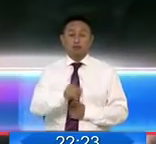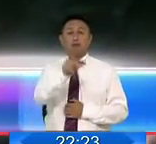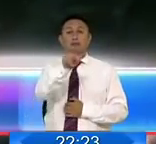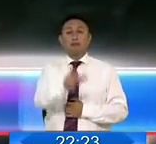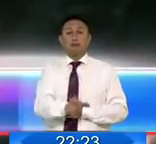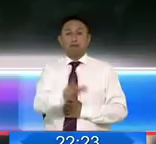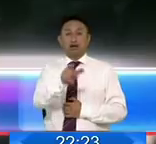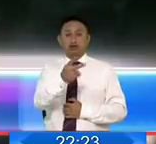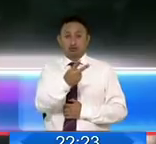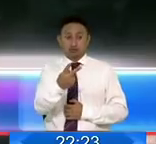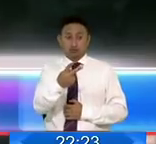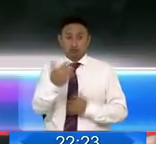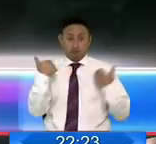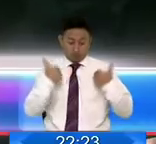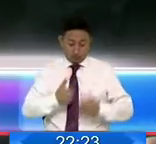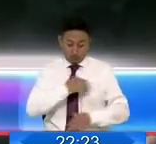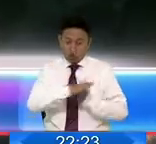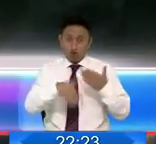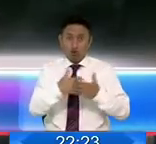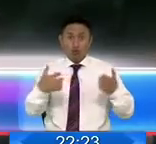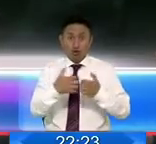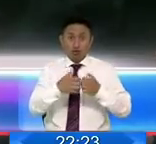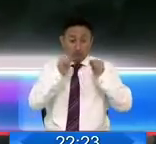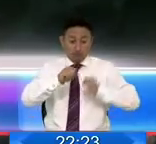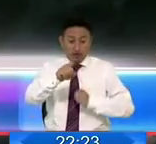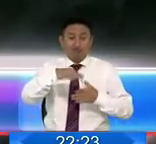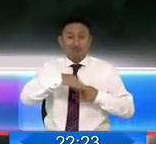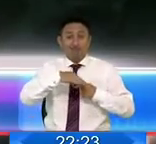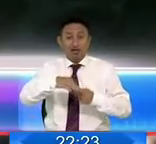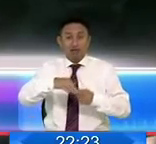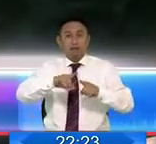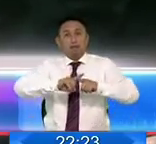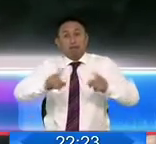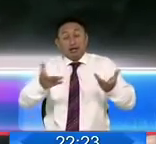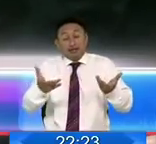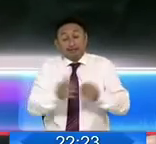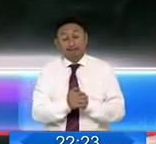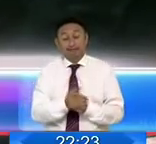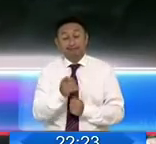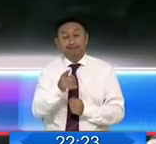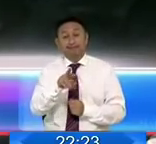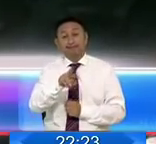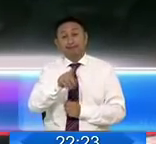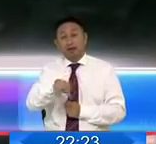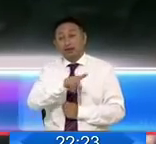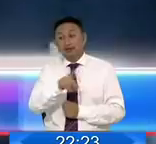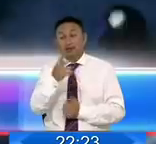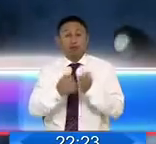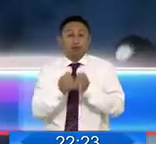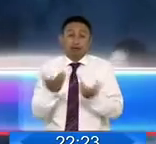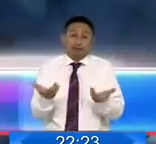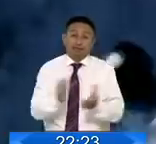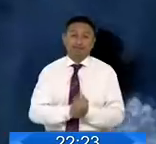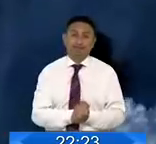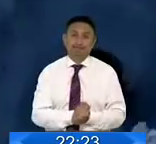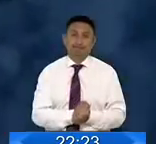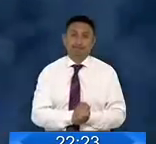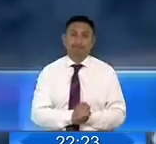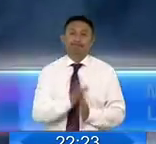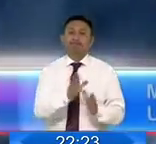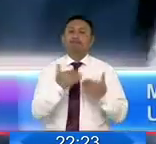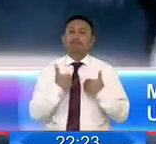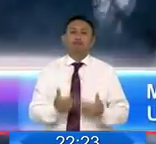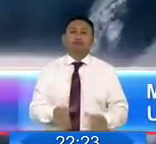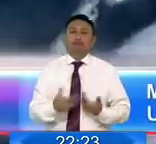sí tenían la indumentaria adecuada, estaban con guías, pero sin embargo a veces las condiciones climatológicas no nos favorecen. Para el rescate del cadáver se